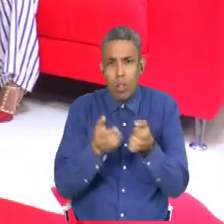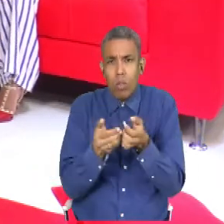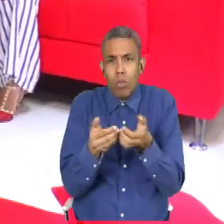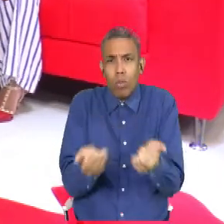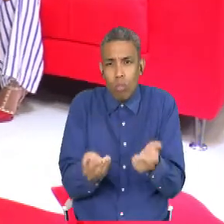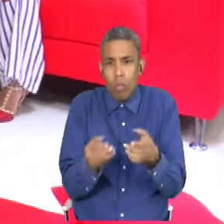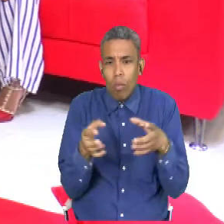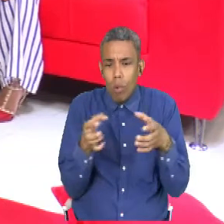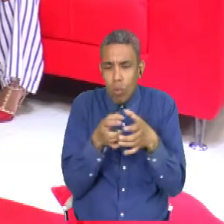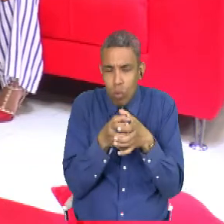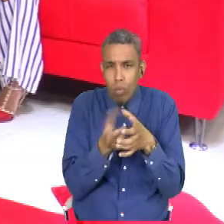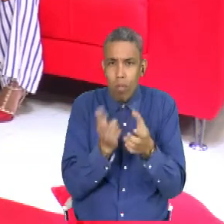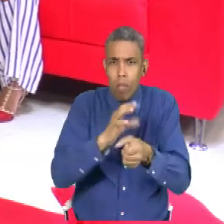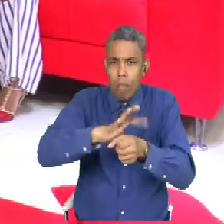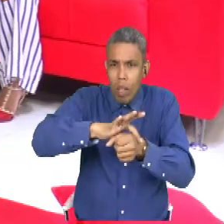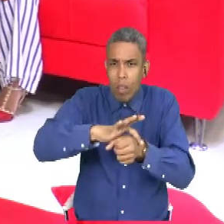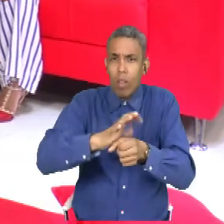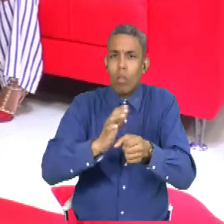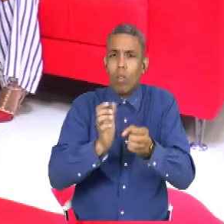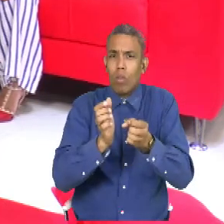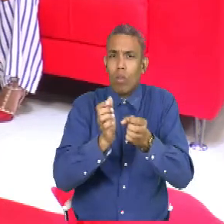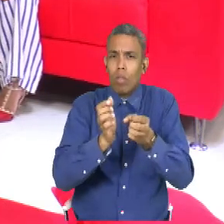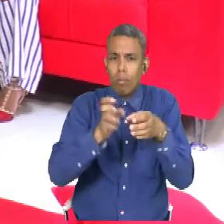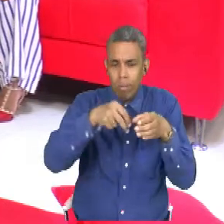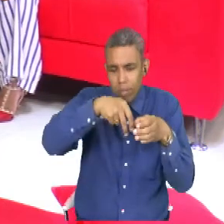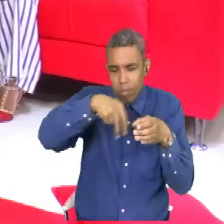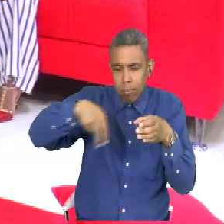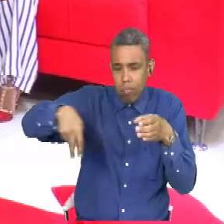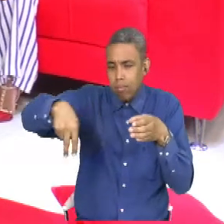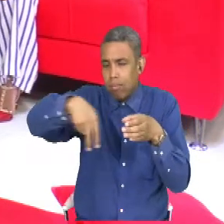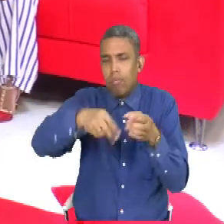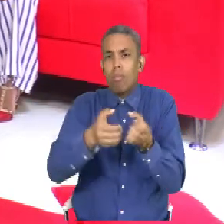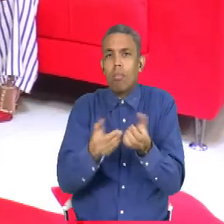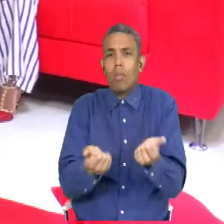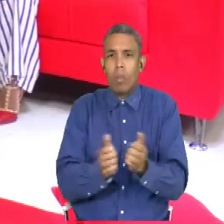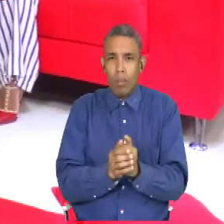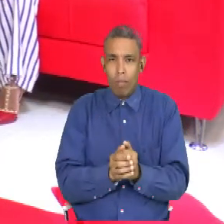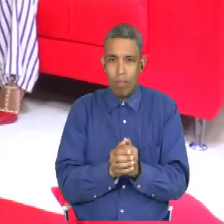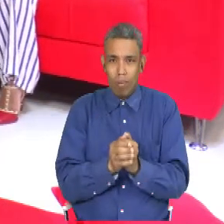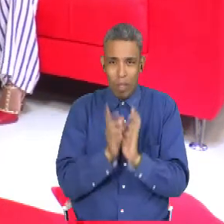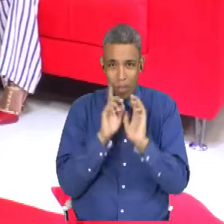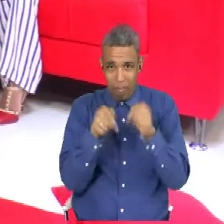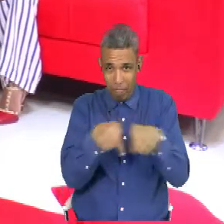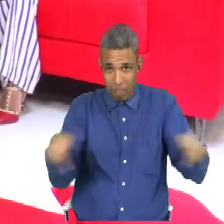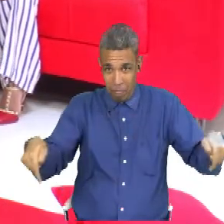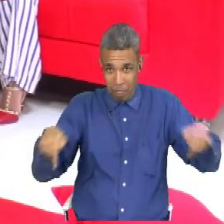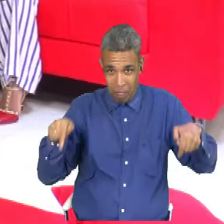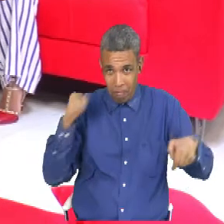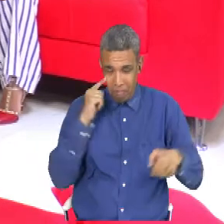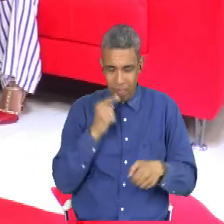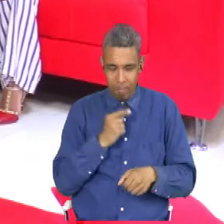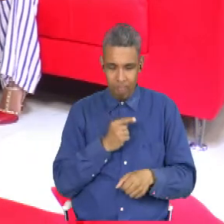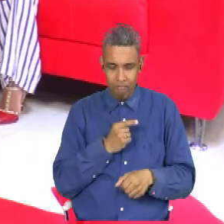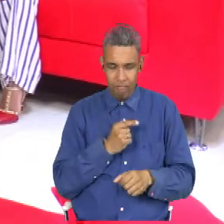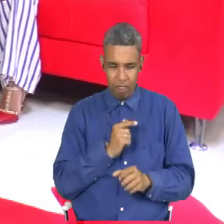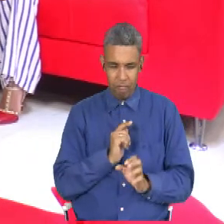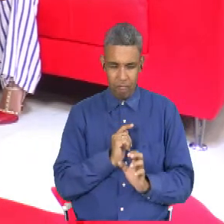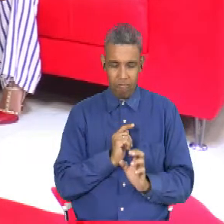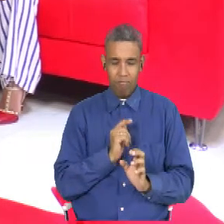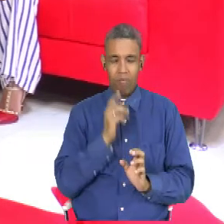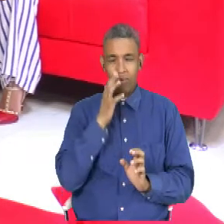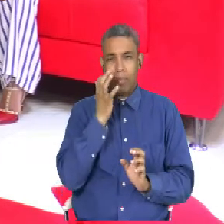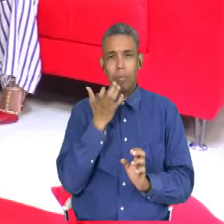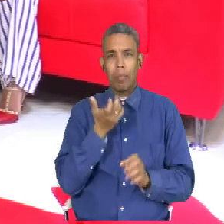que labora allí. Bueno, gracias. Bueno, la clínica veterinaria Unipaz es una unidad académica de formación